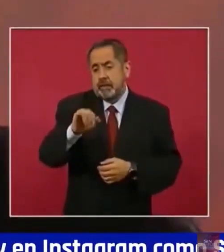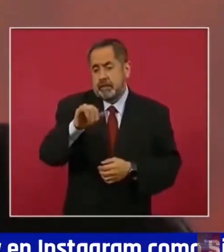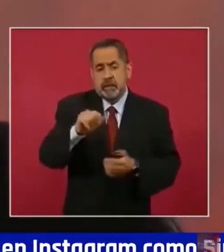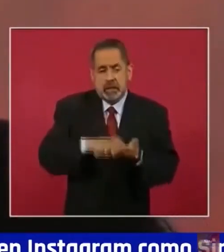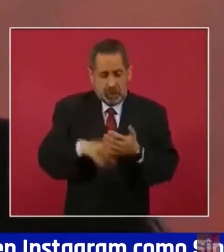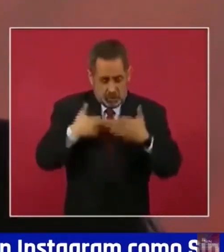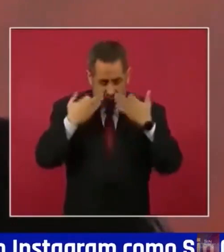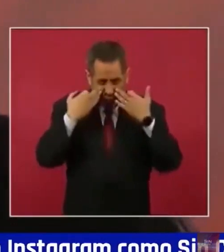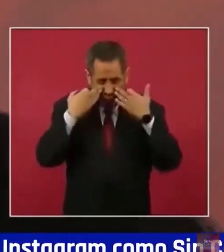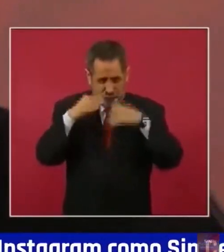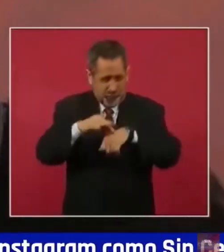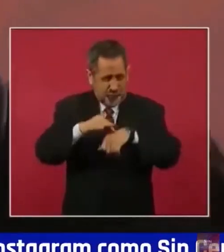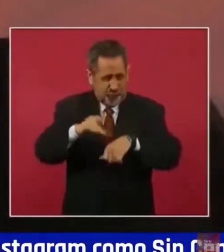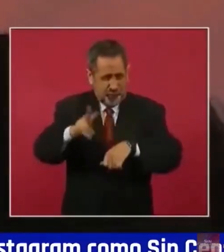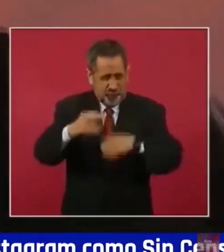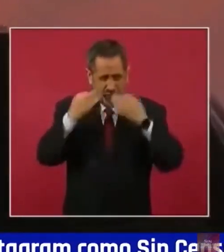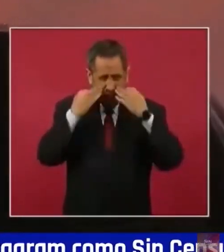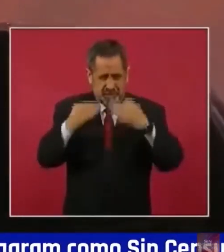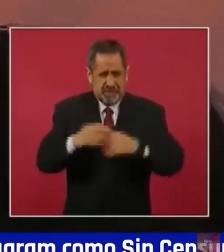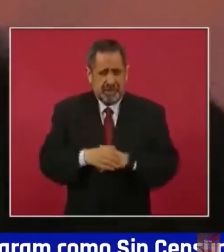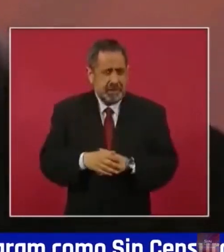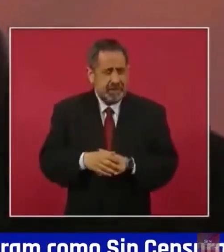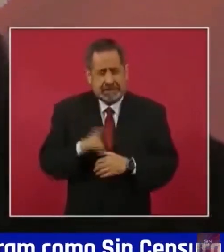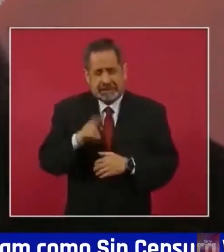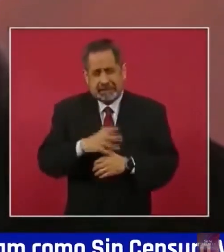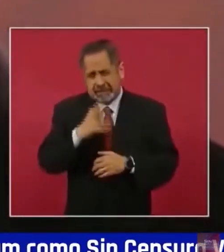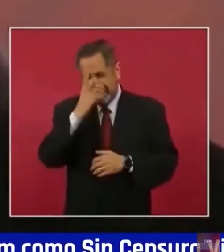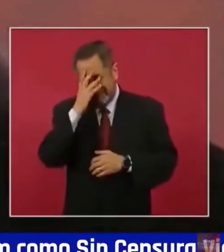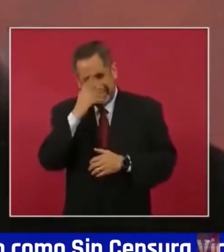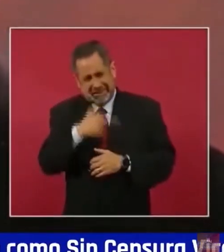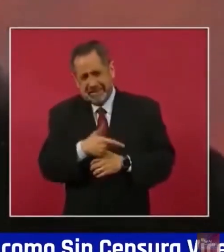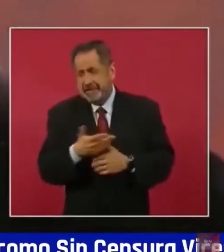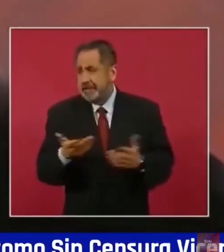me consta, me dio hasta pena,